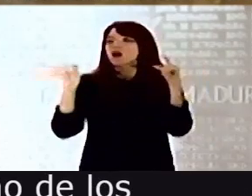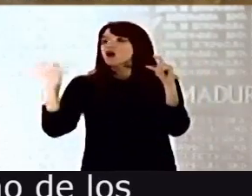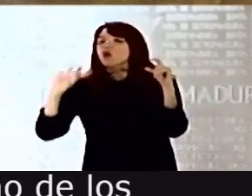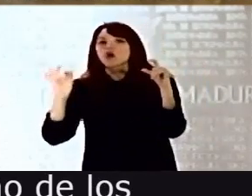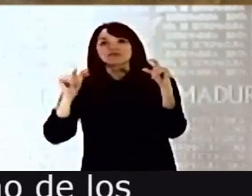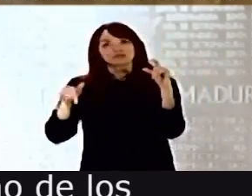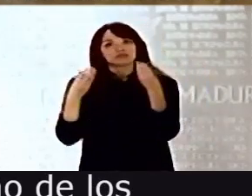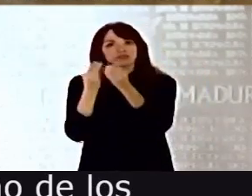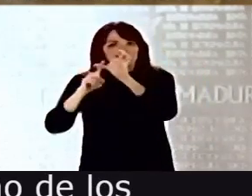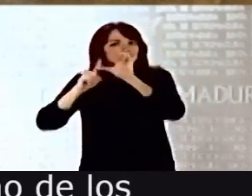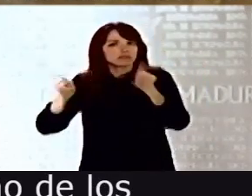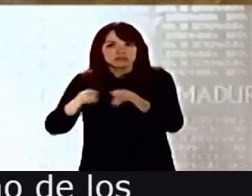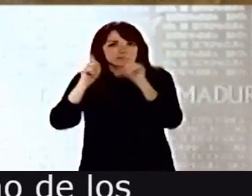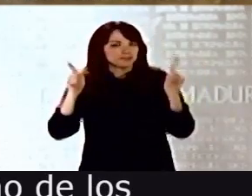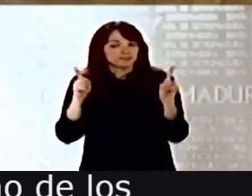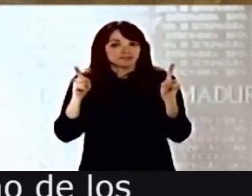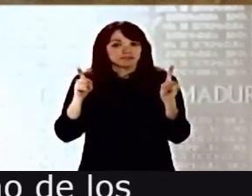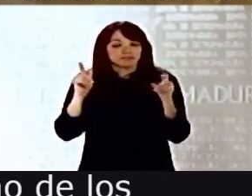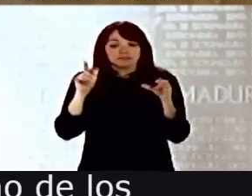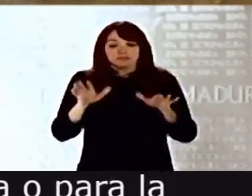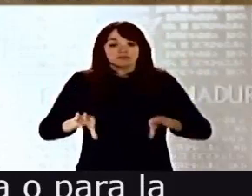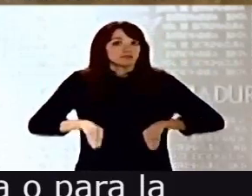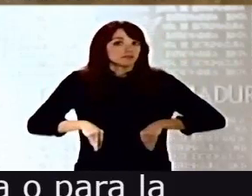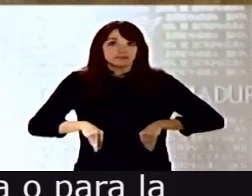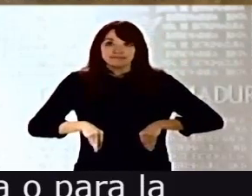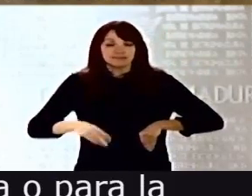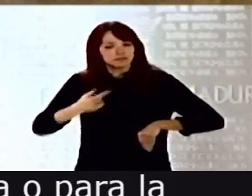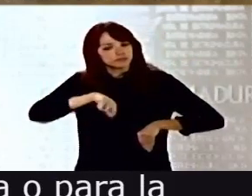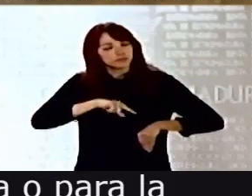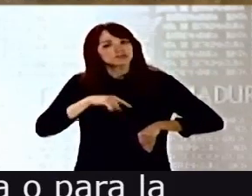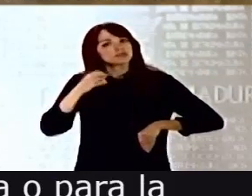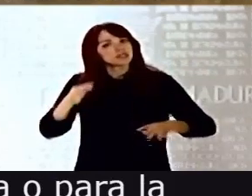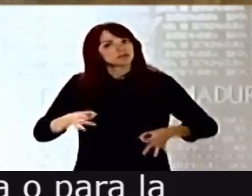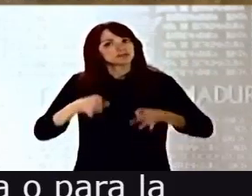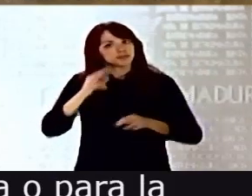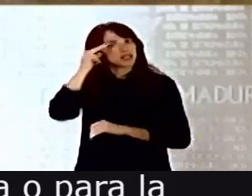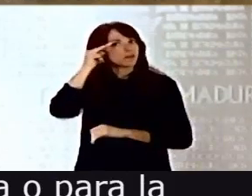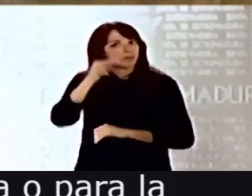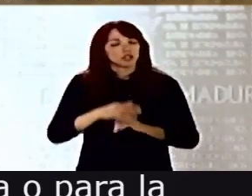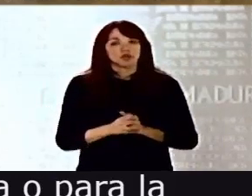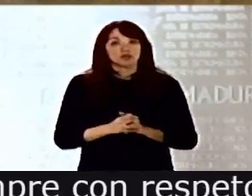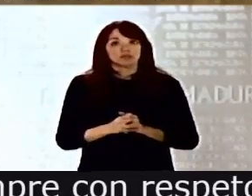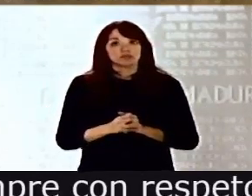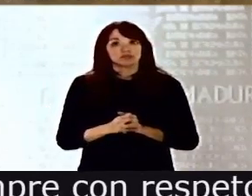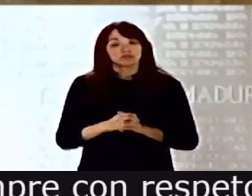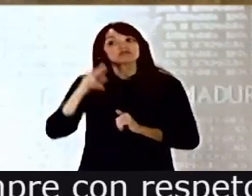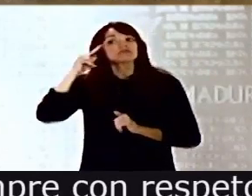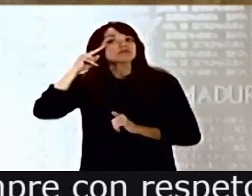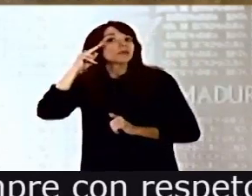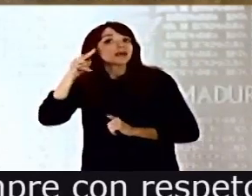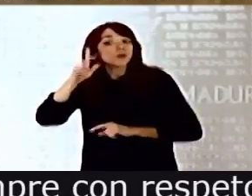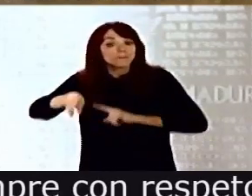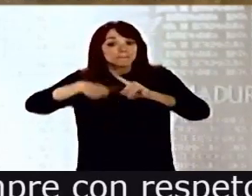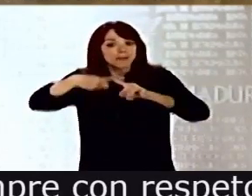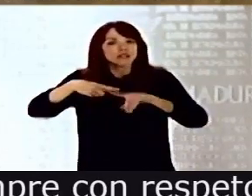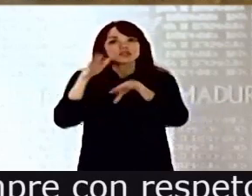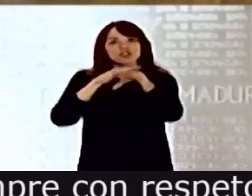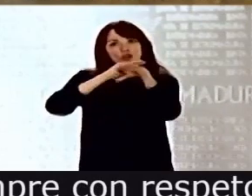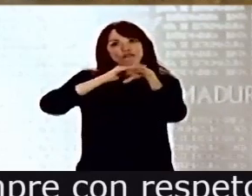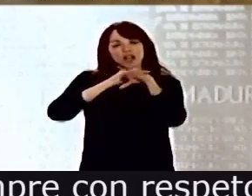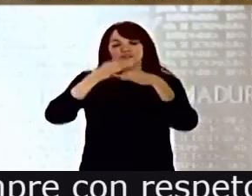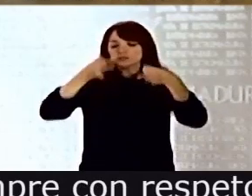Administración pública. Por tanto, nosotros ahí valorar siempre con respeto. Y al mismo tiempo que valoramos sus protestas, este es un Gobierno que ha